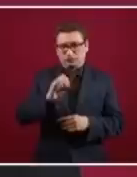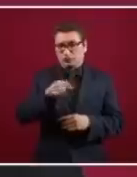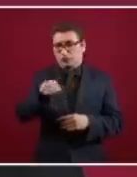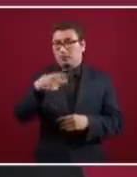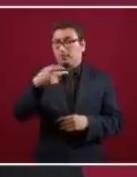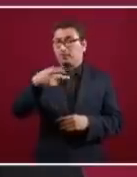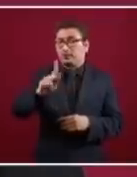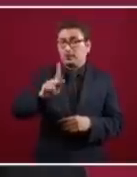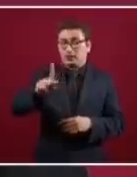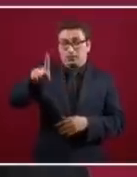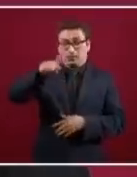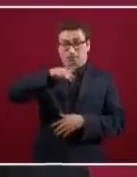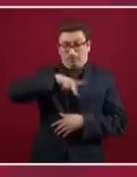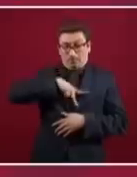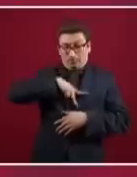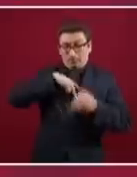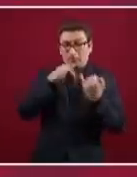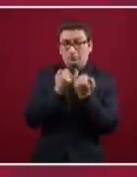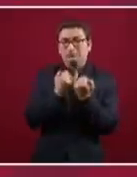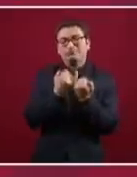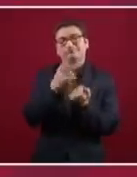pero no son las mías